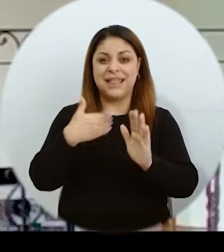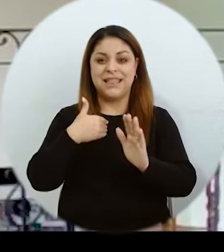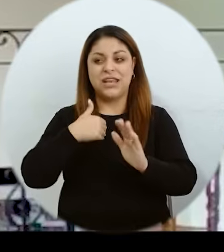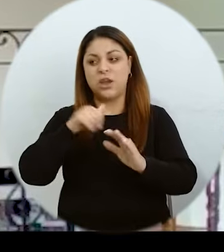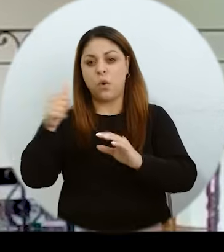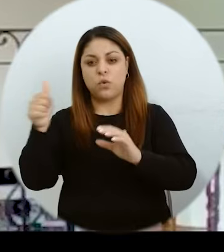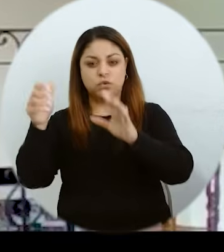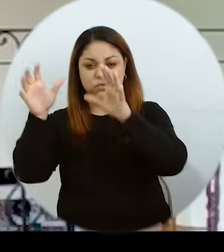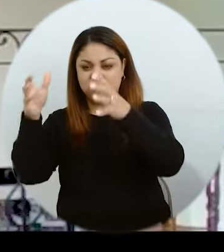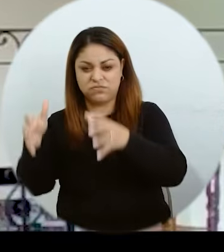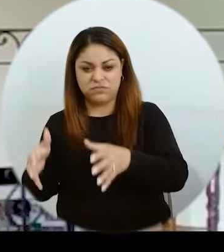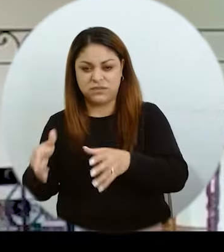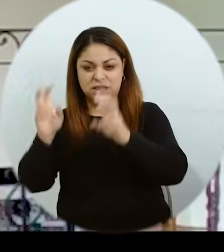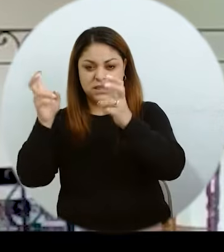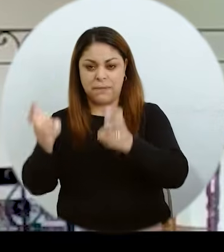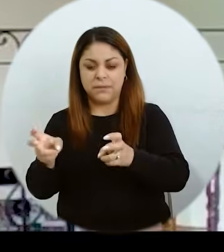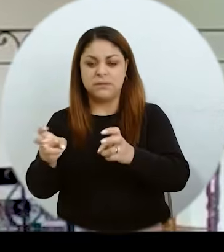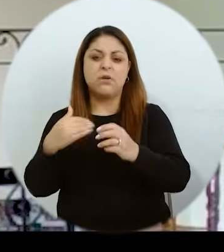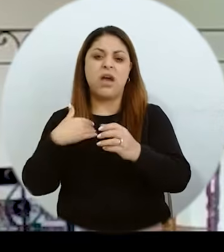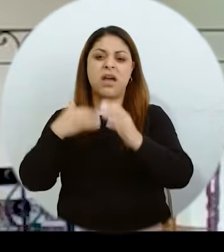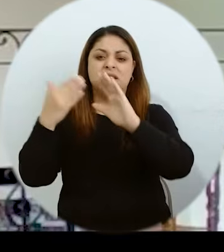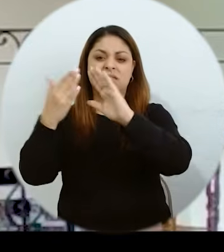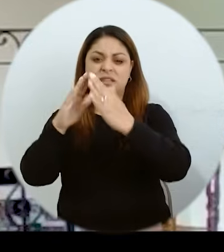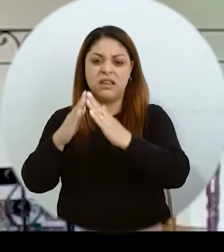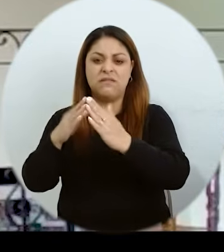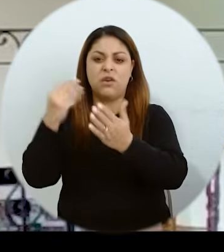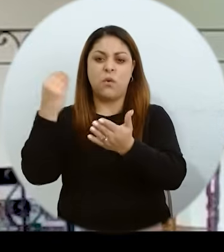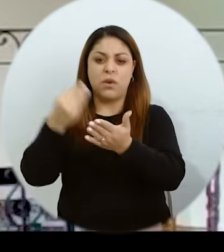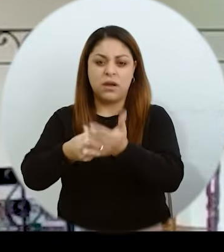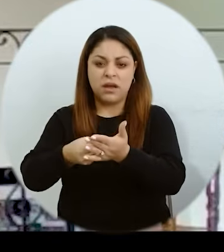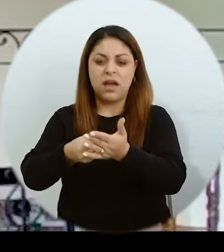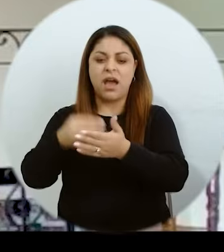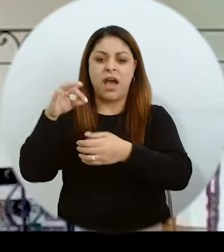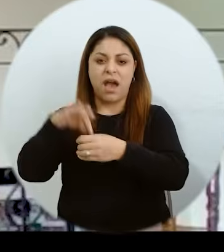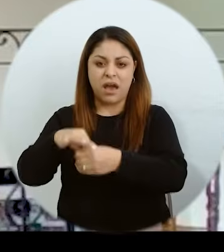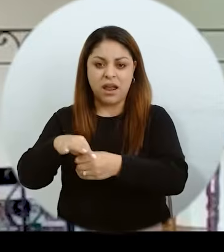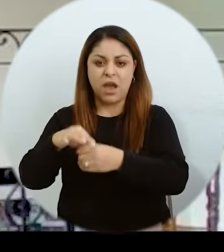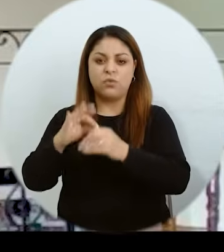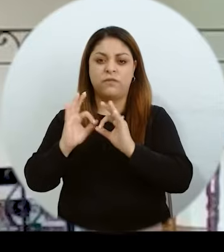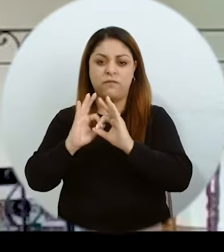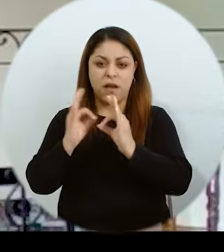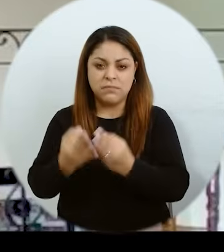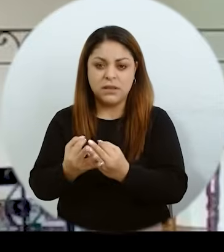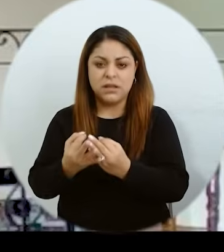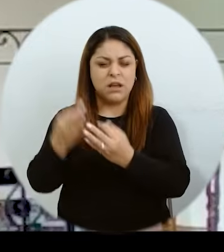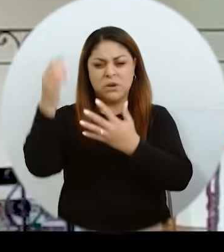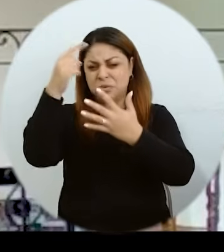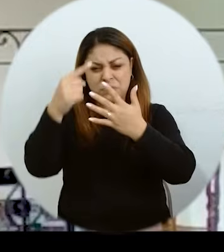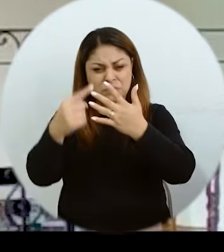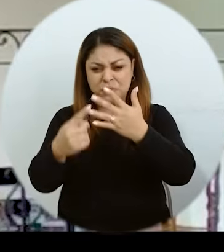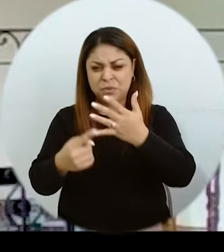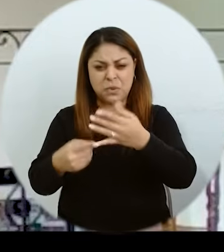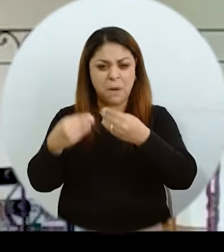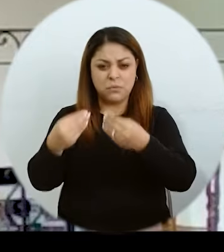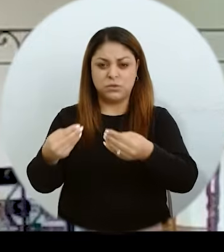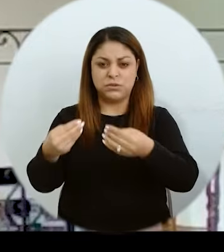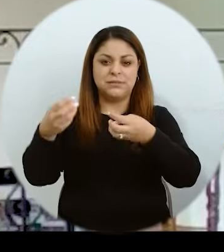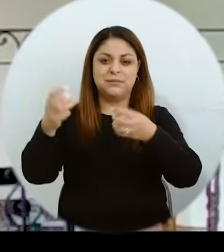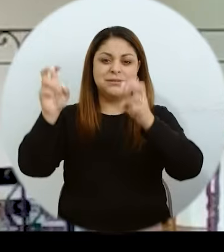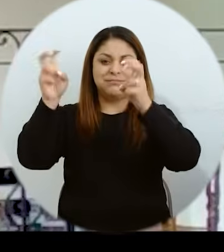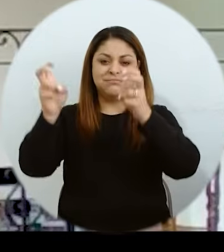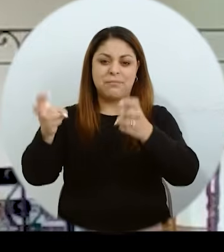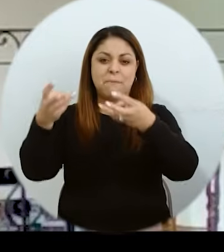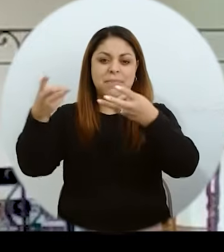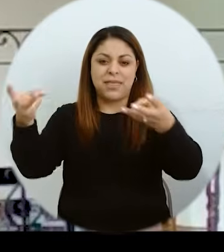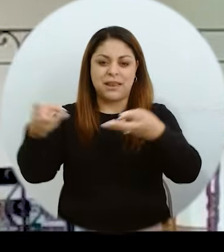porque recordemos que es contencioso, contravencional, civil, cobratorio, agrario, familia, es